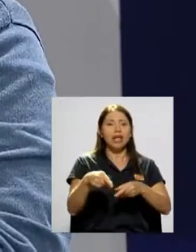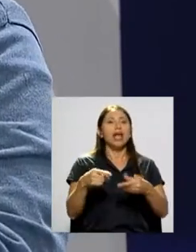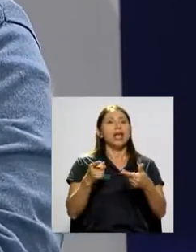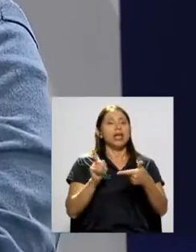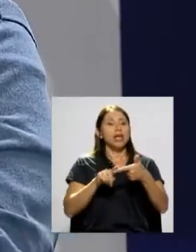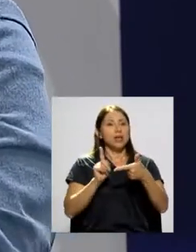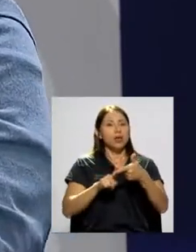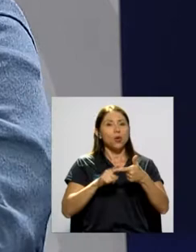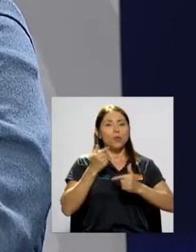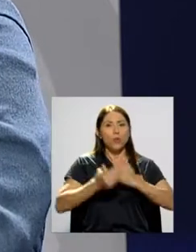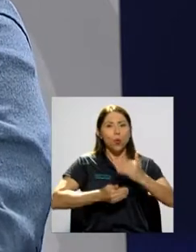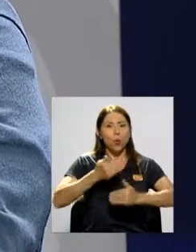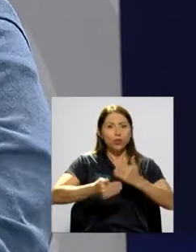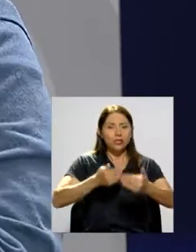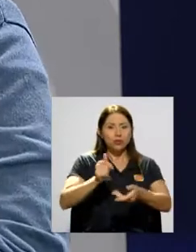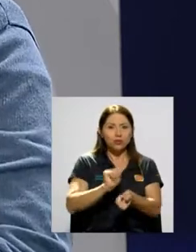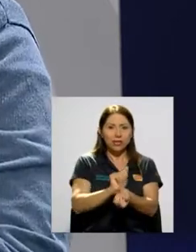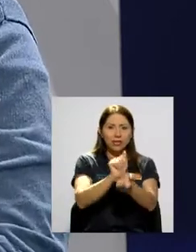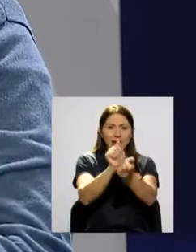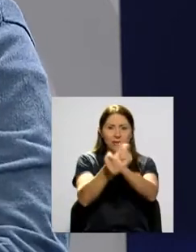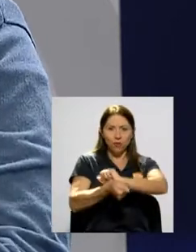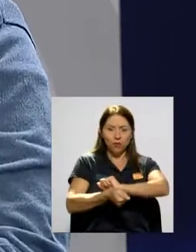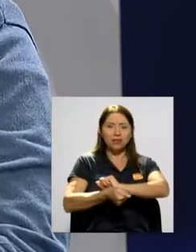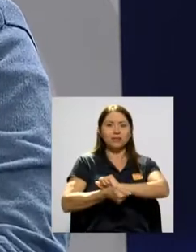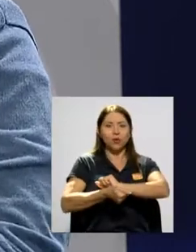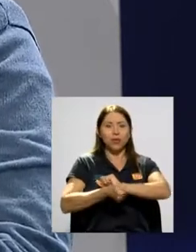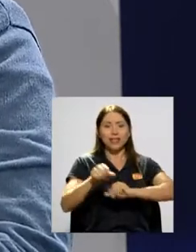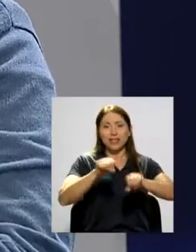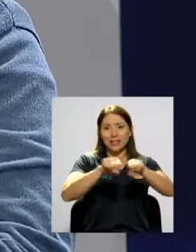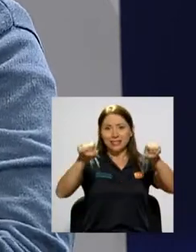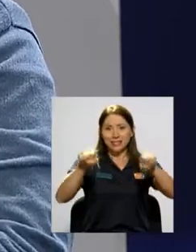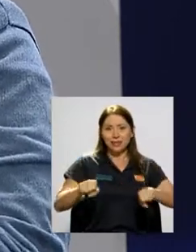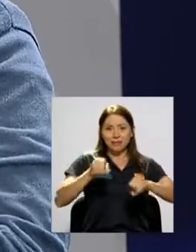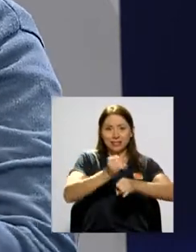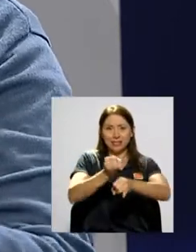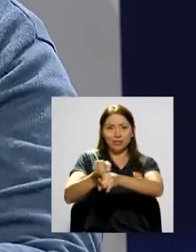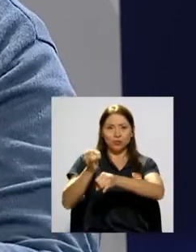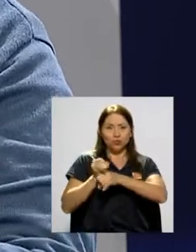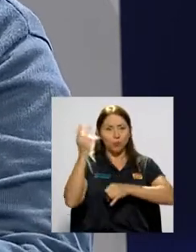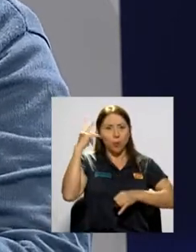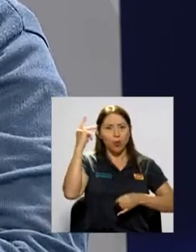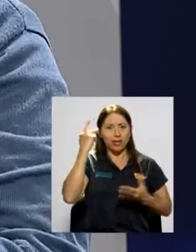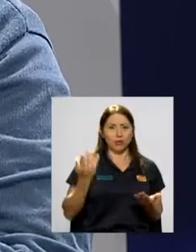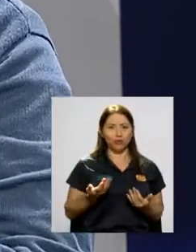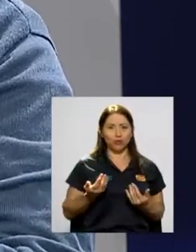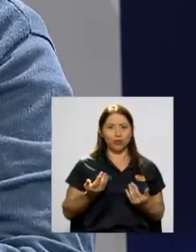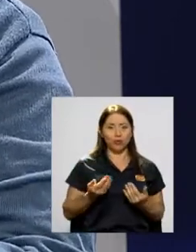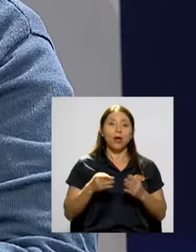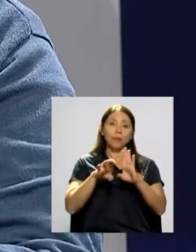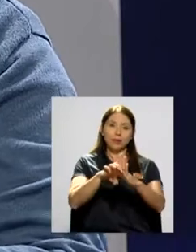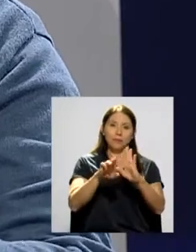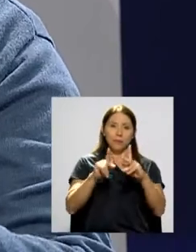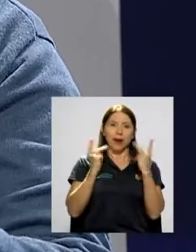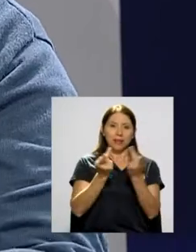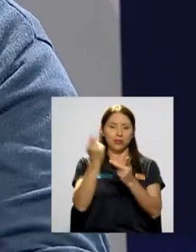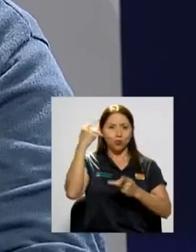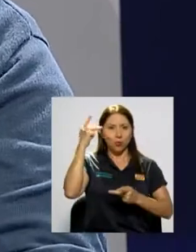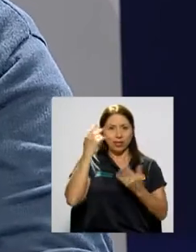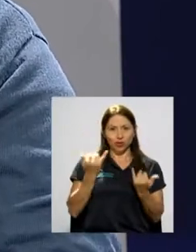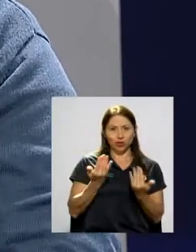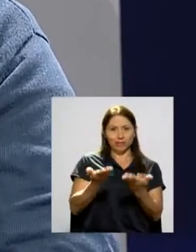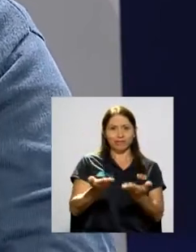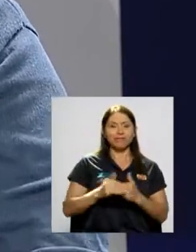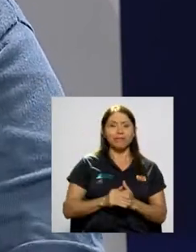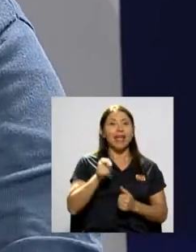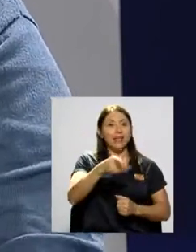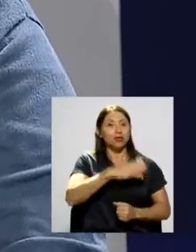los procesos de transformación de los sistemas institucionales políticos, en este caso de los partidos políticos. Yo creo que esos